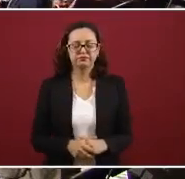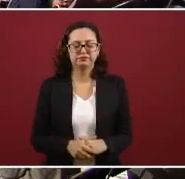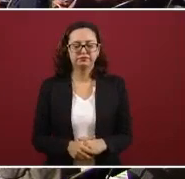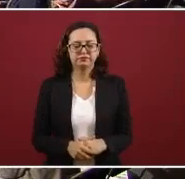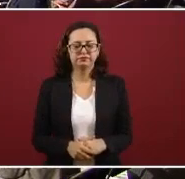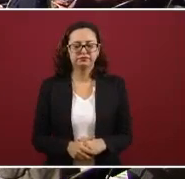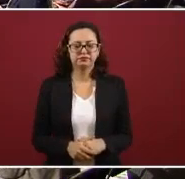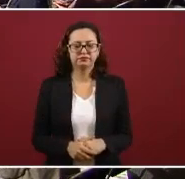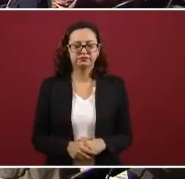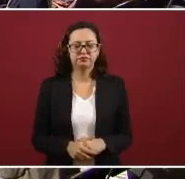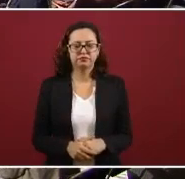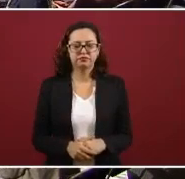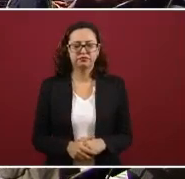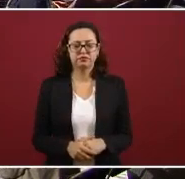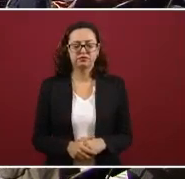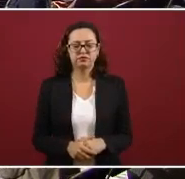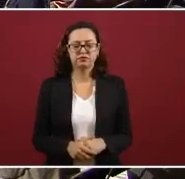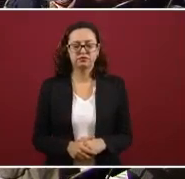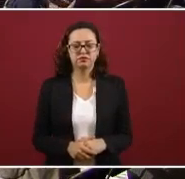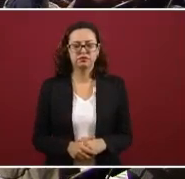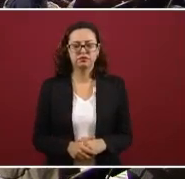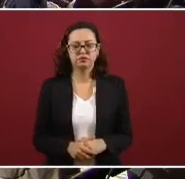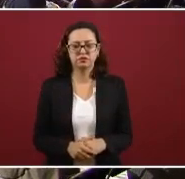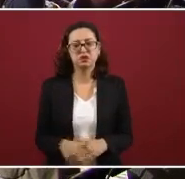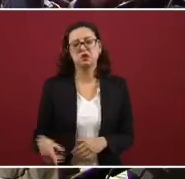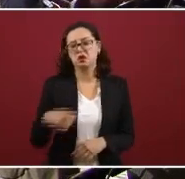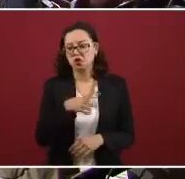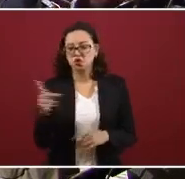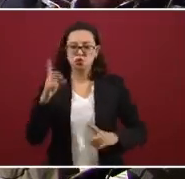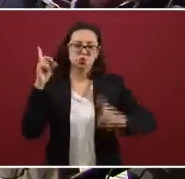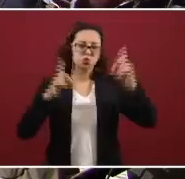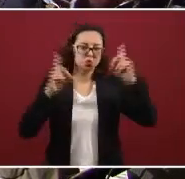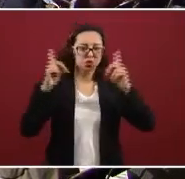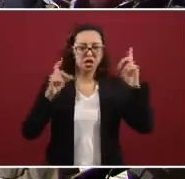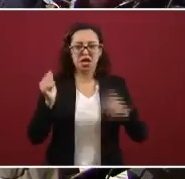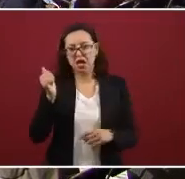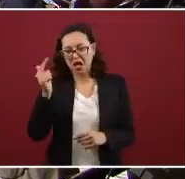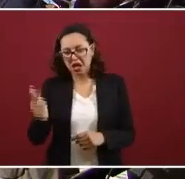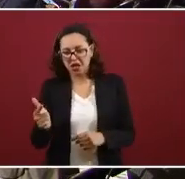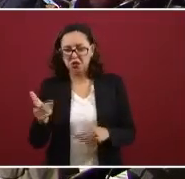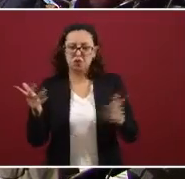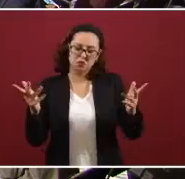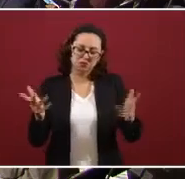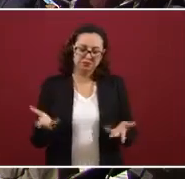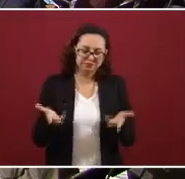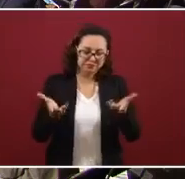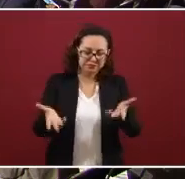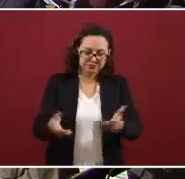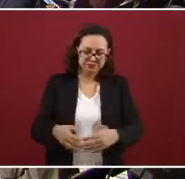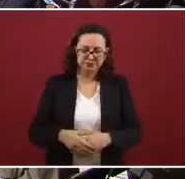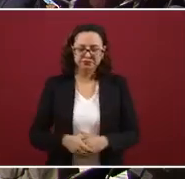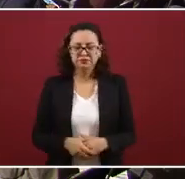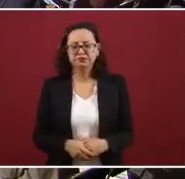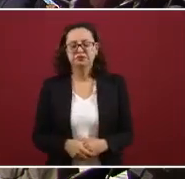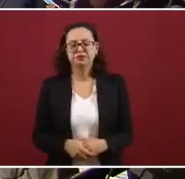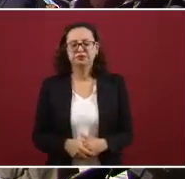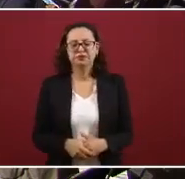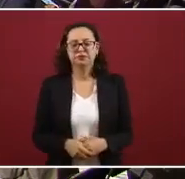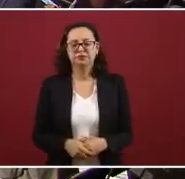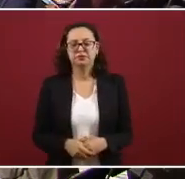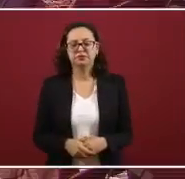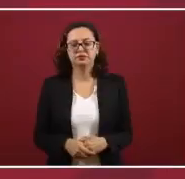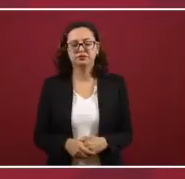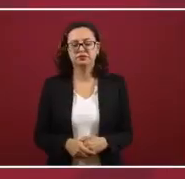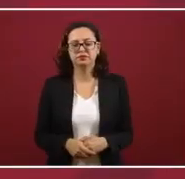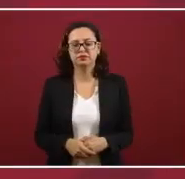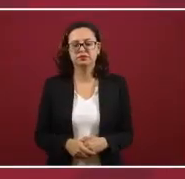para aclarar todas las dudas que existan. Este